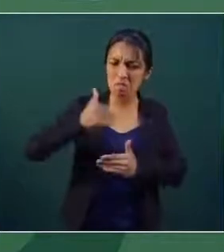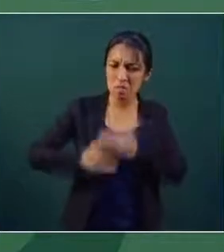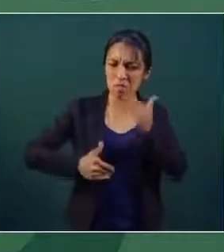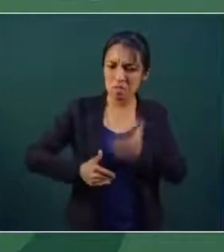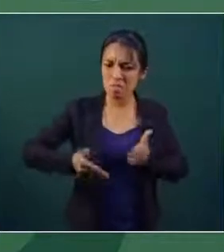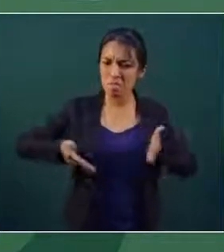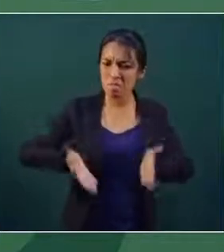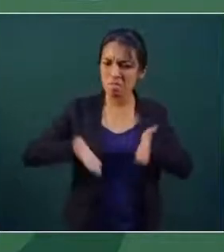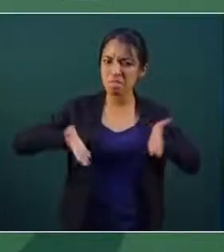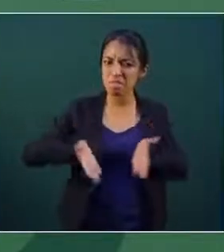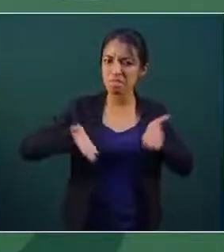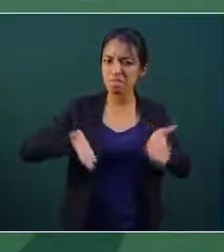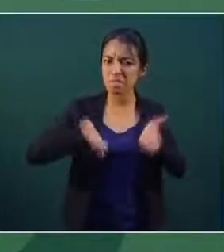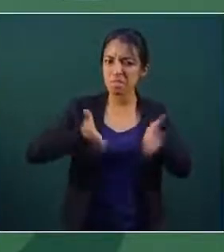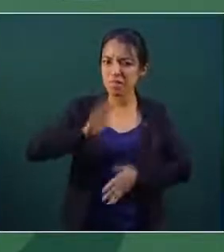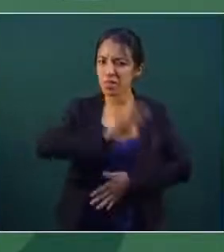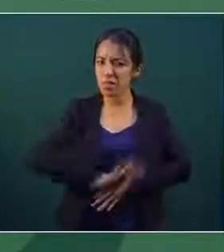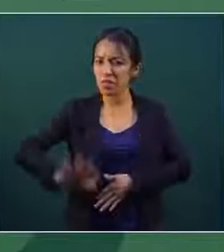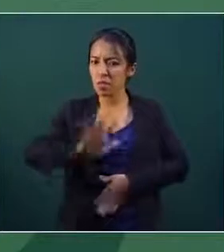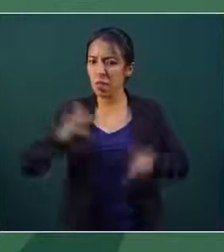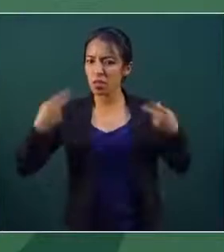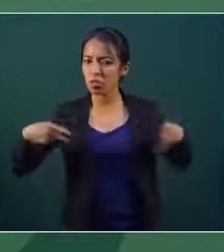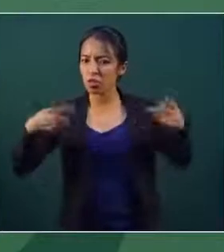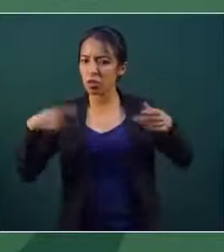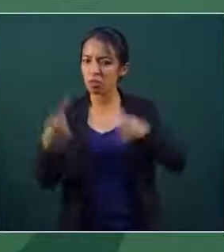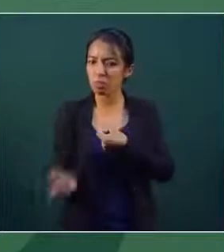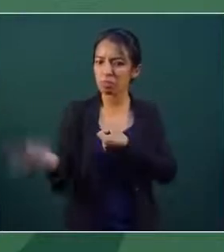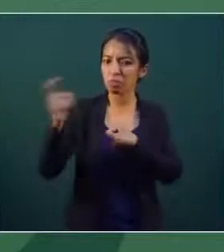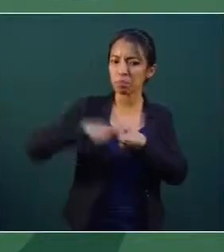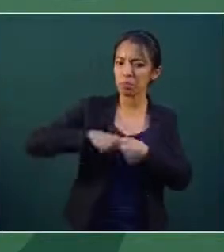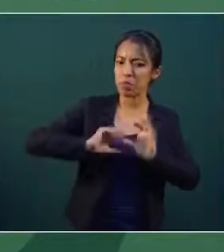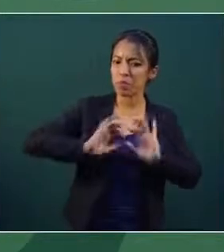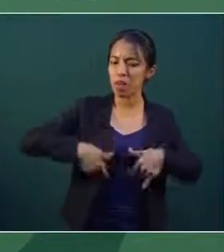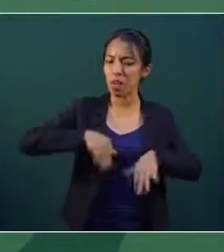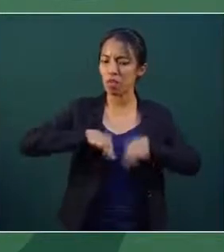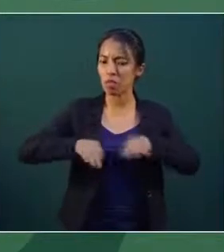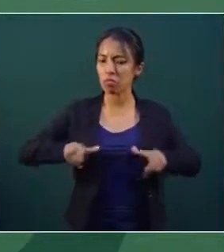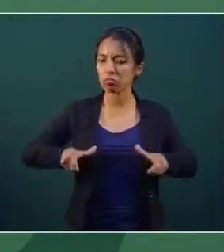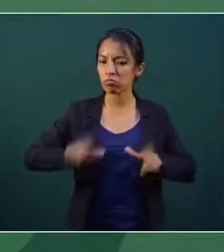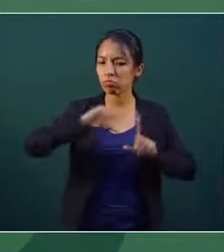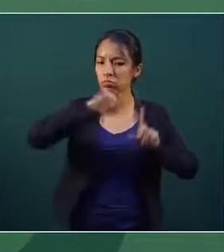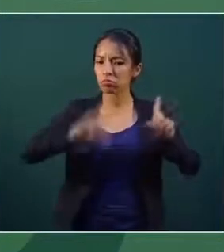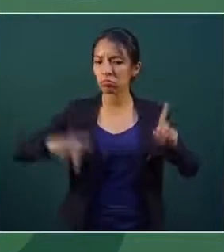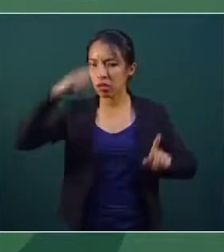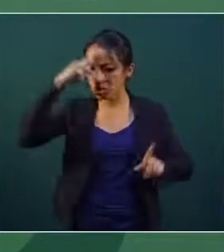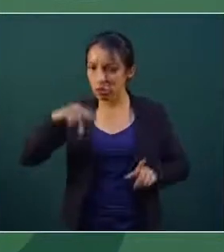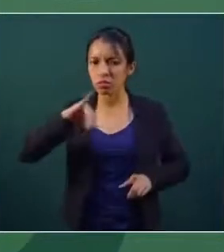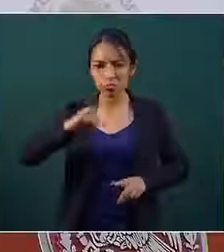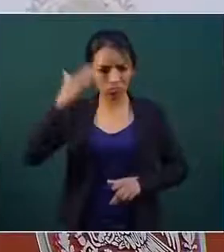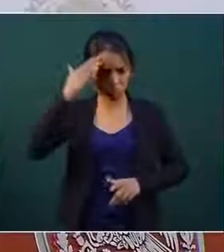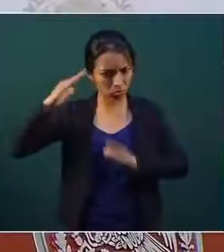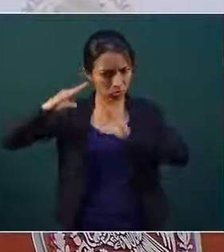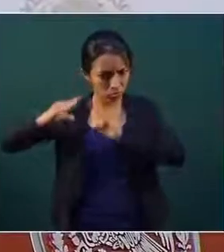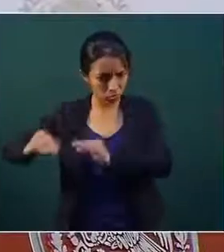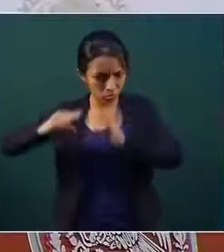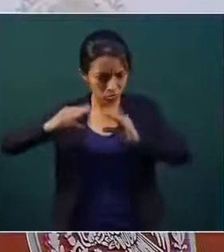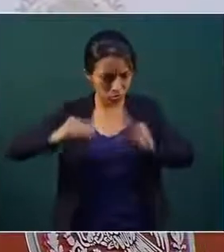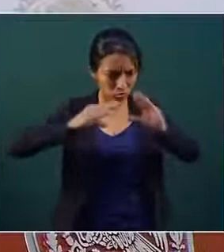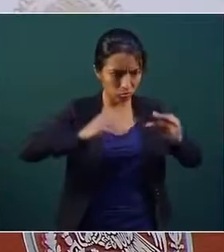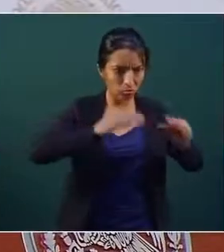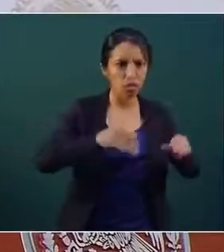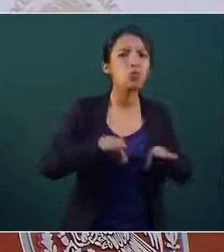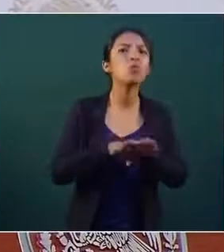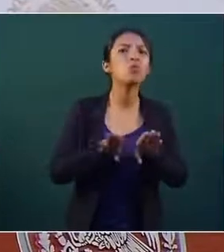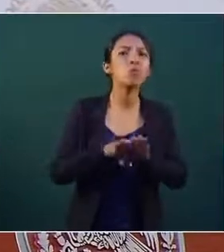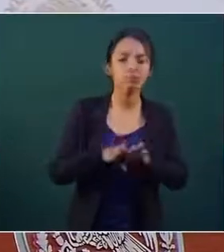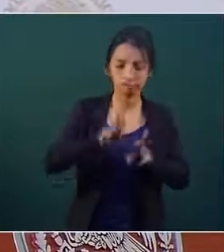todos los que se incorporan a la Guardia Nacional, se les está formando en el